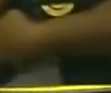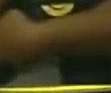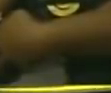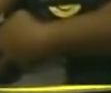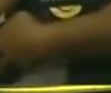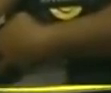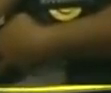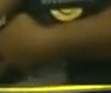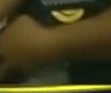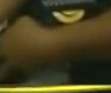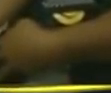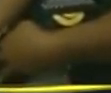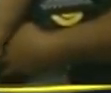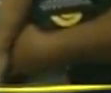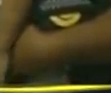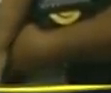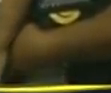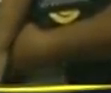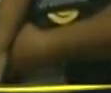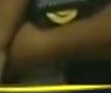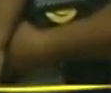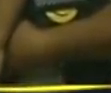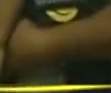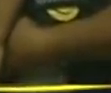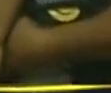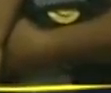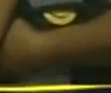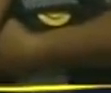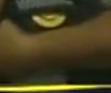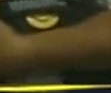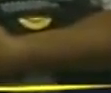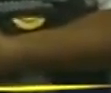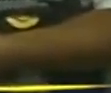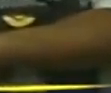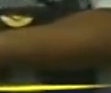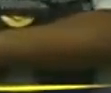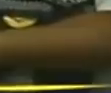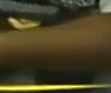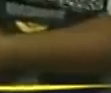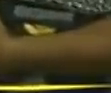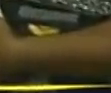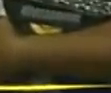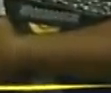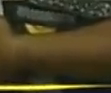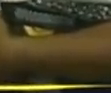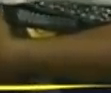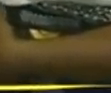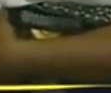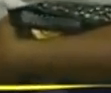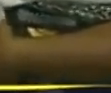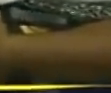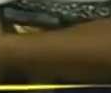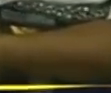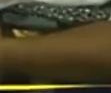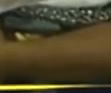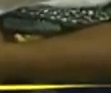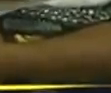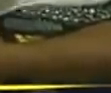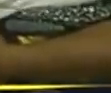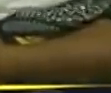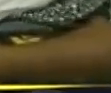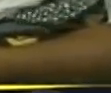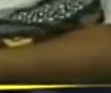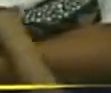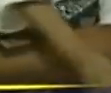estas 60 familias, que como puede ver este complejo multifamiliar de estas tres primeras torres, vamos ahora entonces a que nos